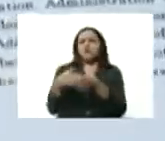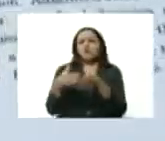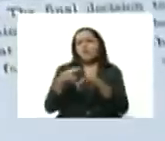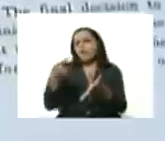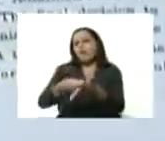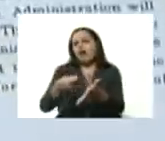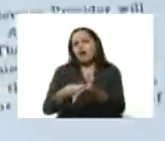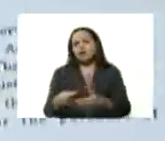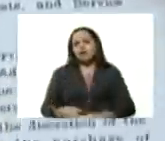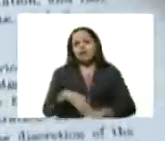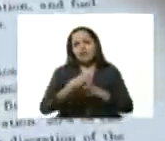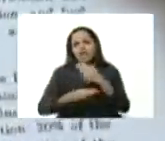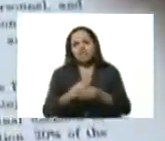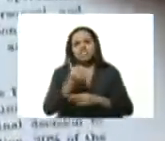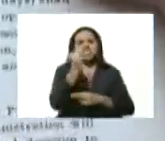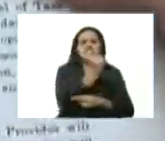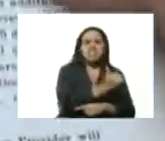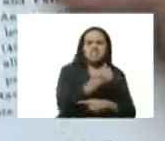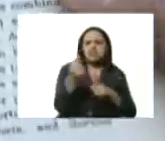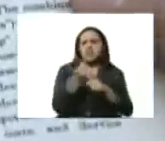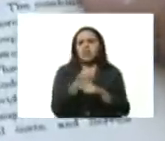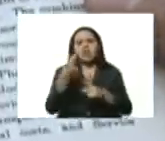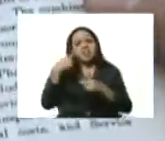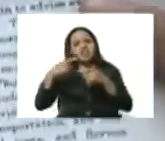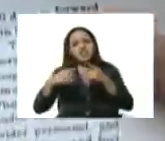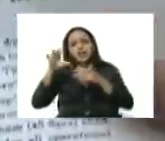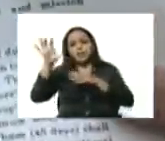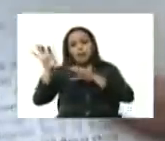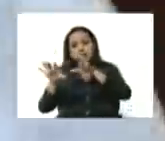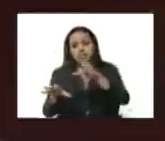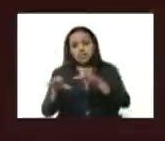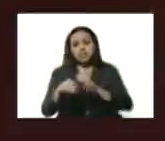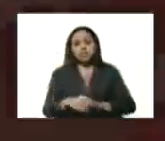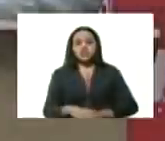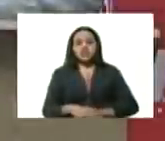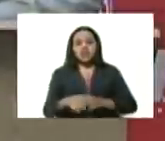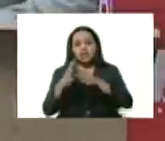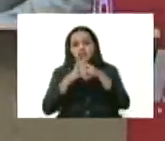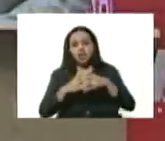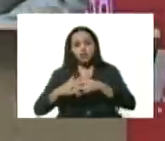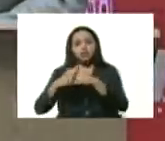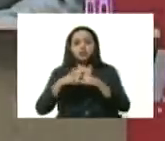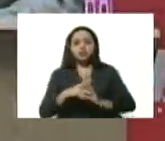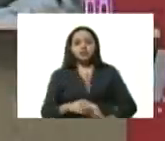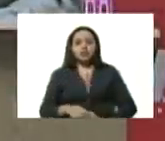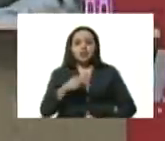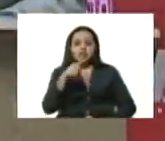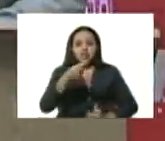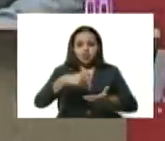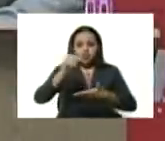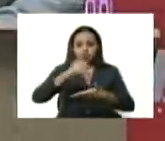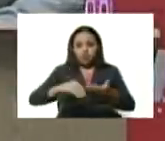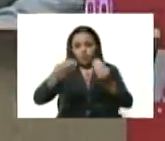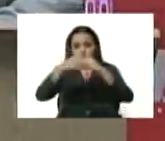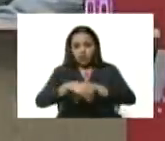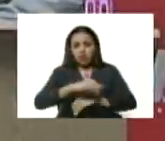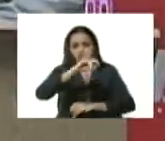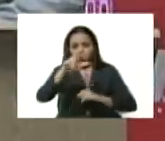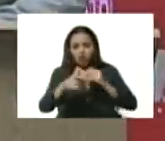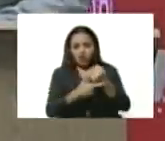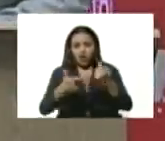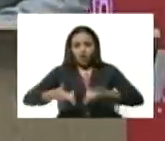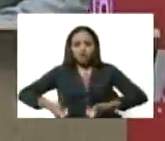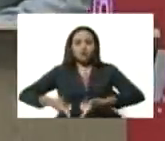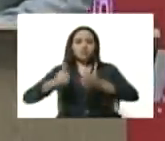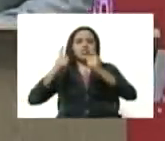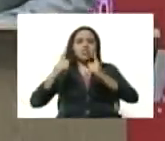acciones criminales en países diferentes a los Estados Unidos de Norteamérica, y que en ese contrato Guaidó autoriza